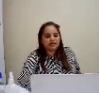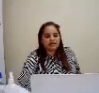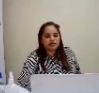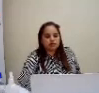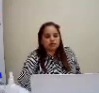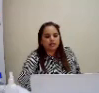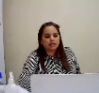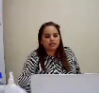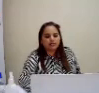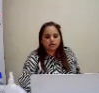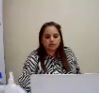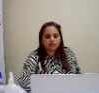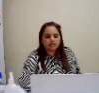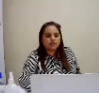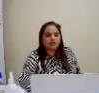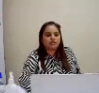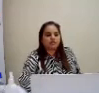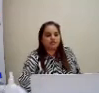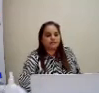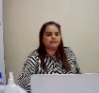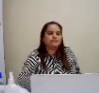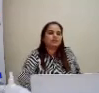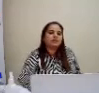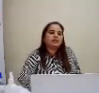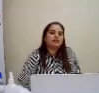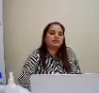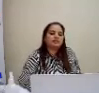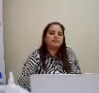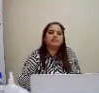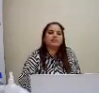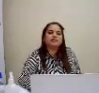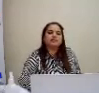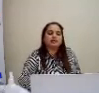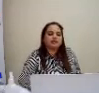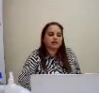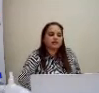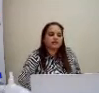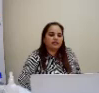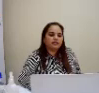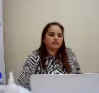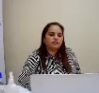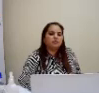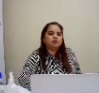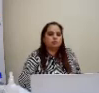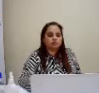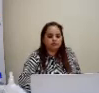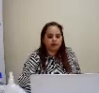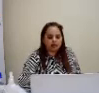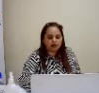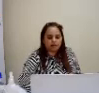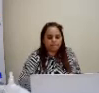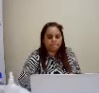se le incluyó en el trastorno depresivo persistente. Entonces es importante que esta frase me gustó